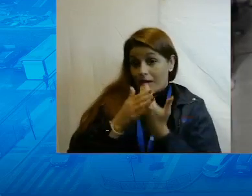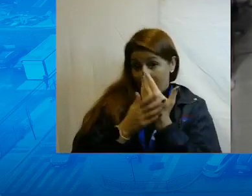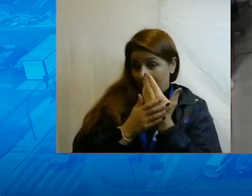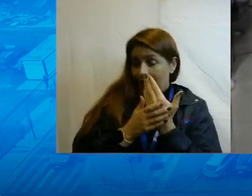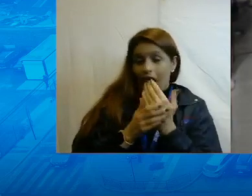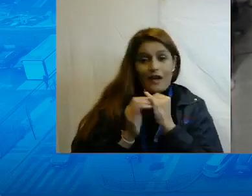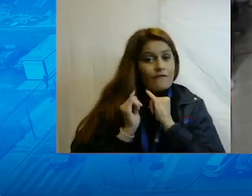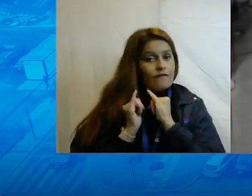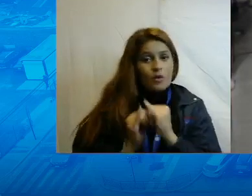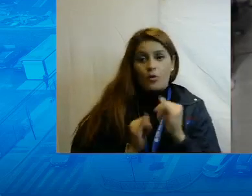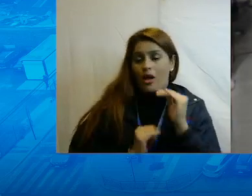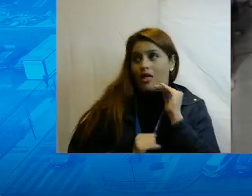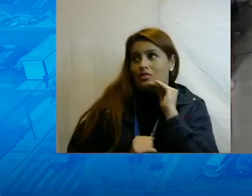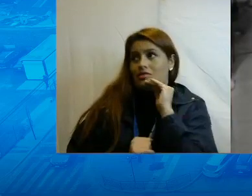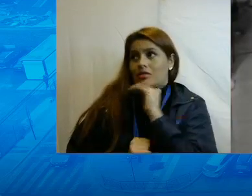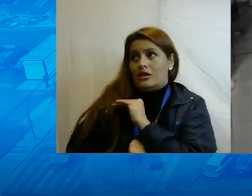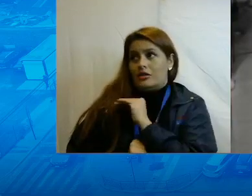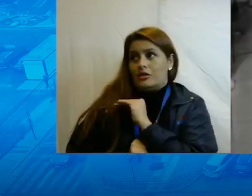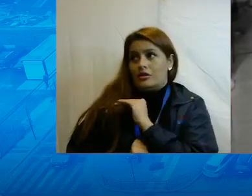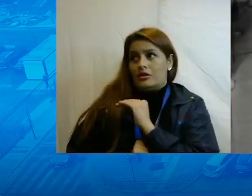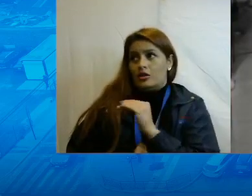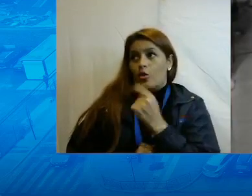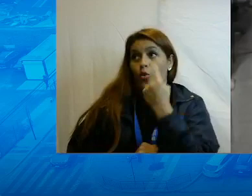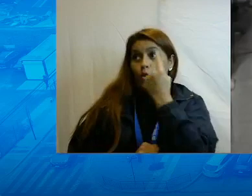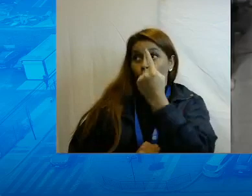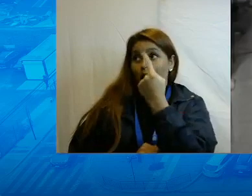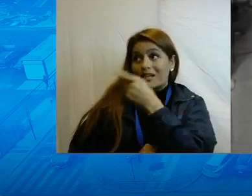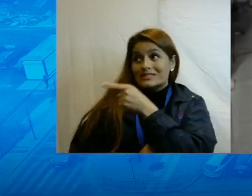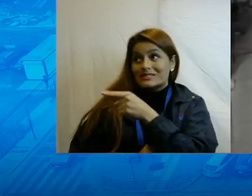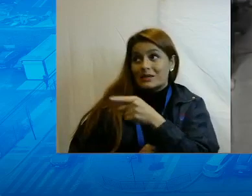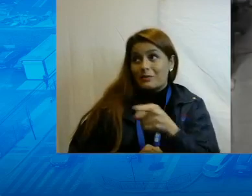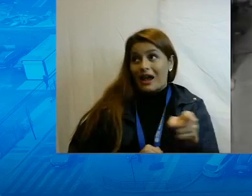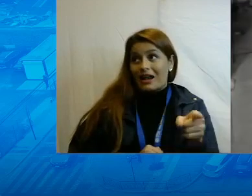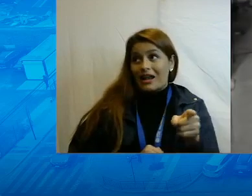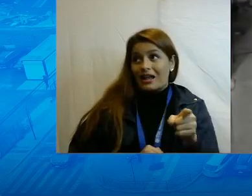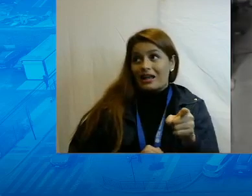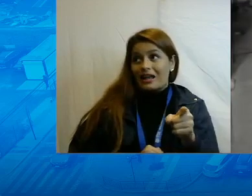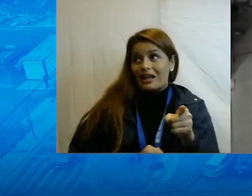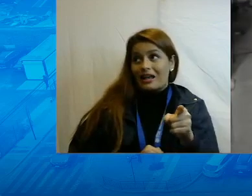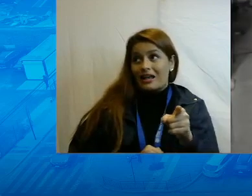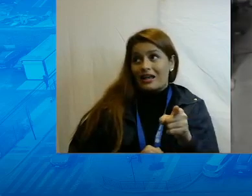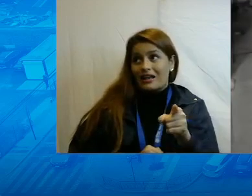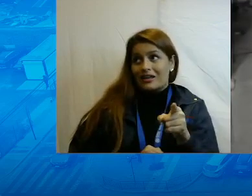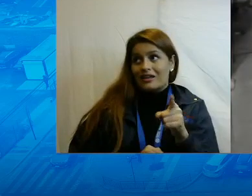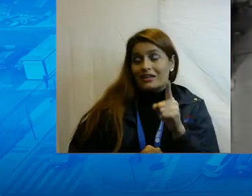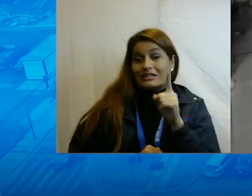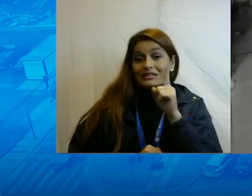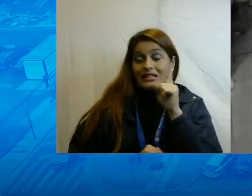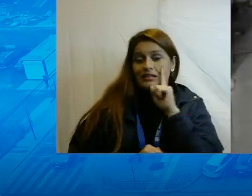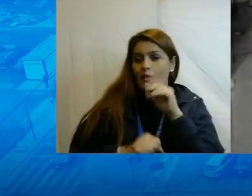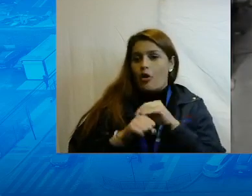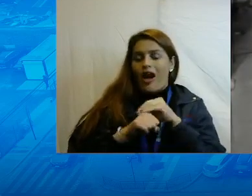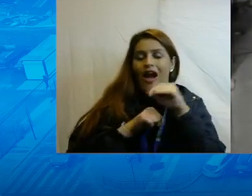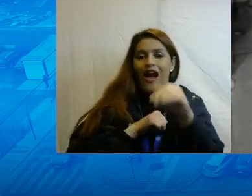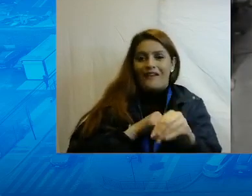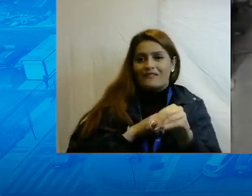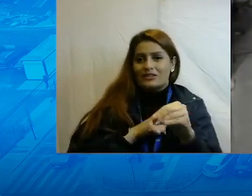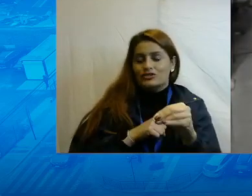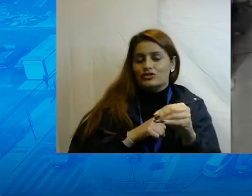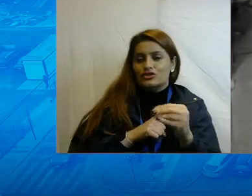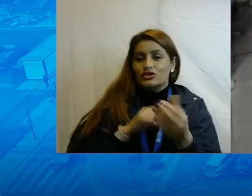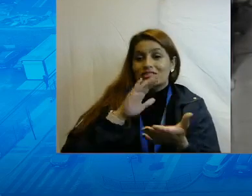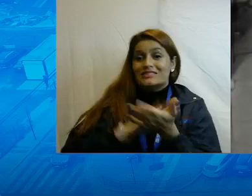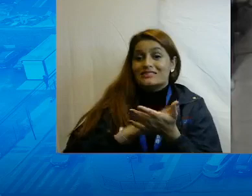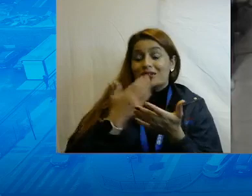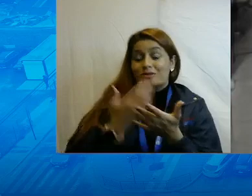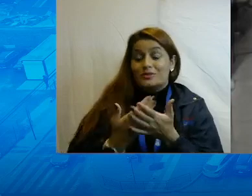hora de esta anomalía. Si fuese una semana, tendríamos una alerta sanitaria. Y cuando eso ocurre, cuando ya